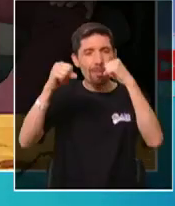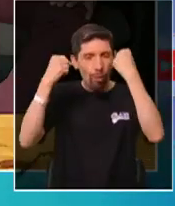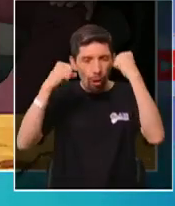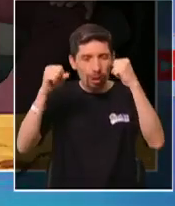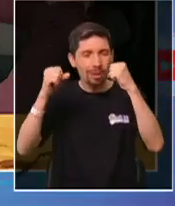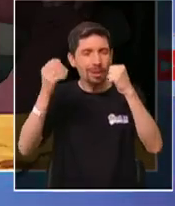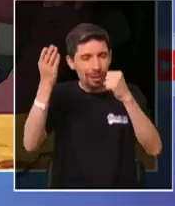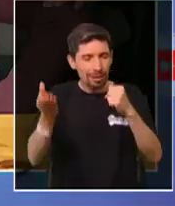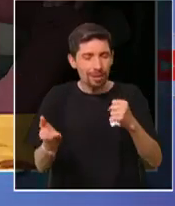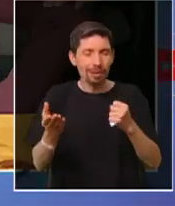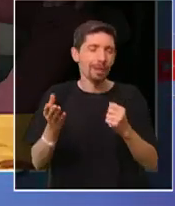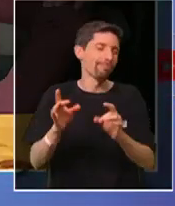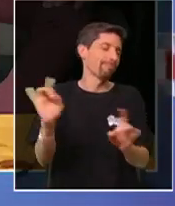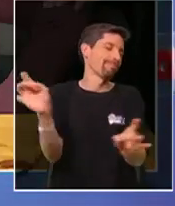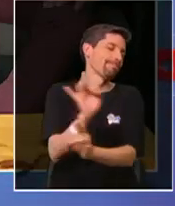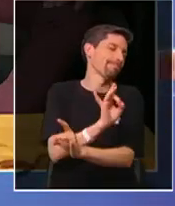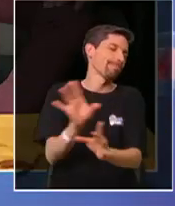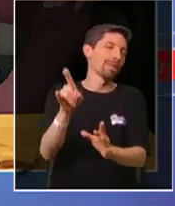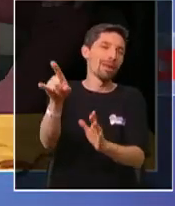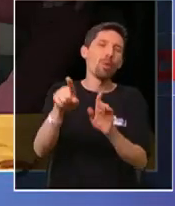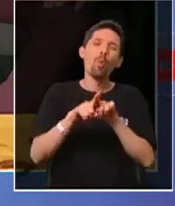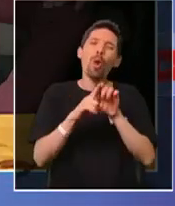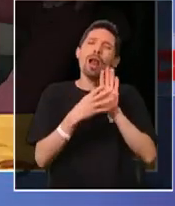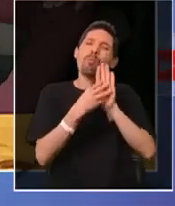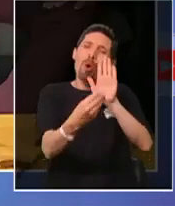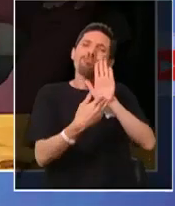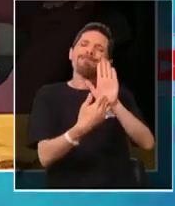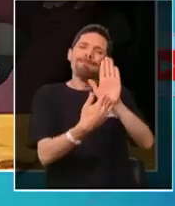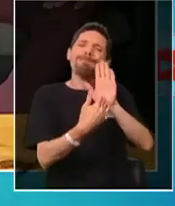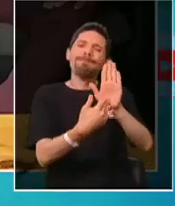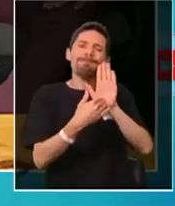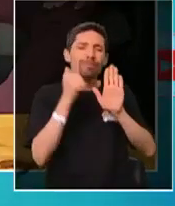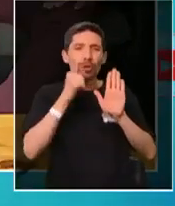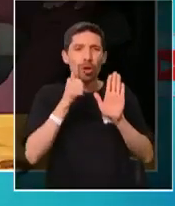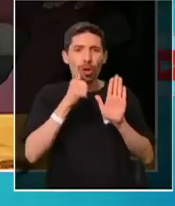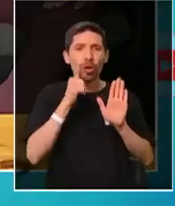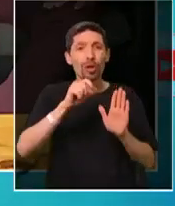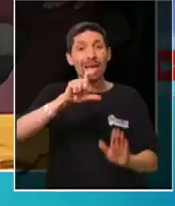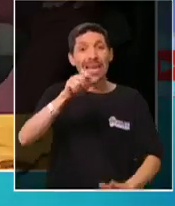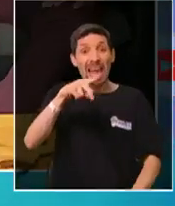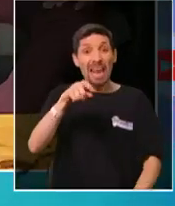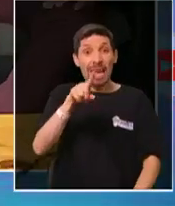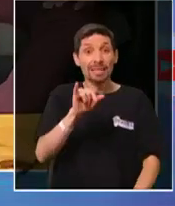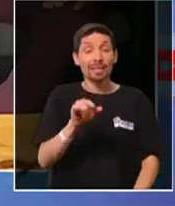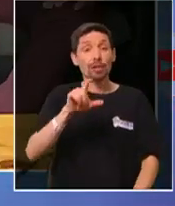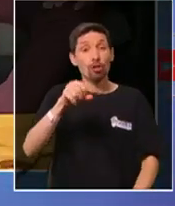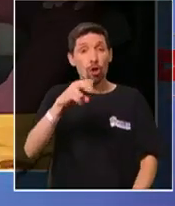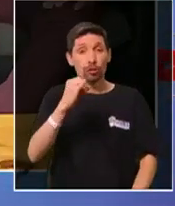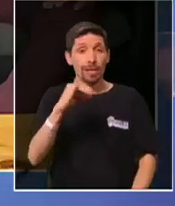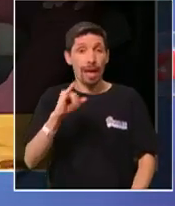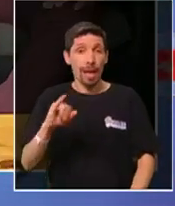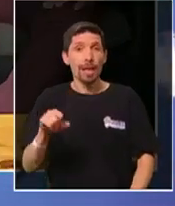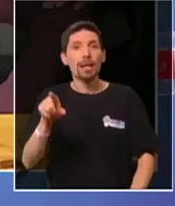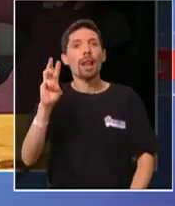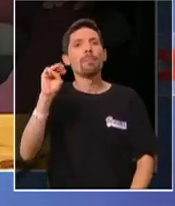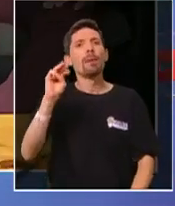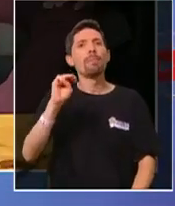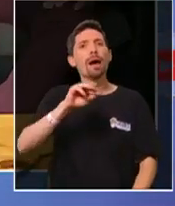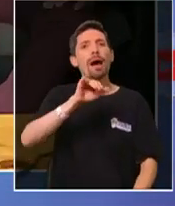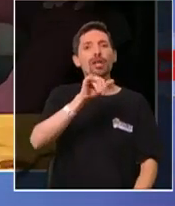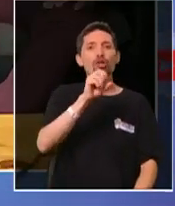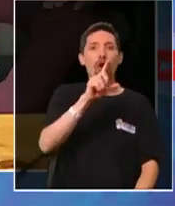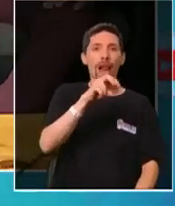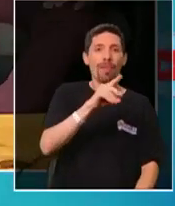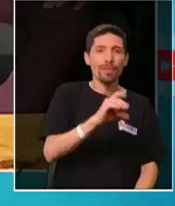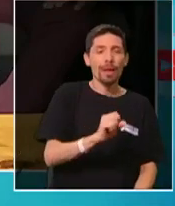extraordinaria que nos da ejemplo todos los días, Génesis González. Y ahí está también su mamá, Yolanda Venegas, y su